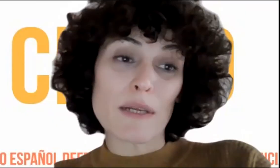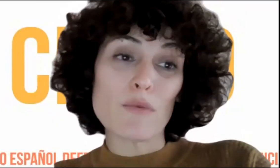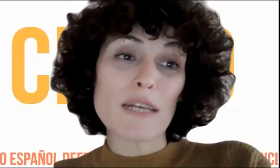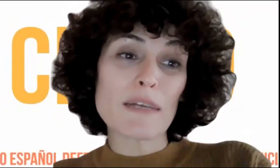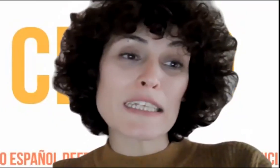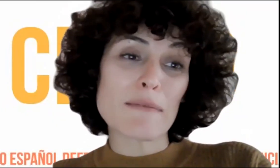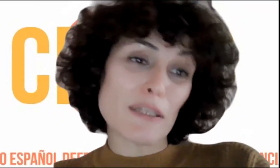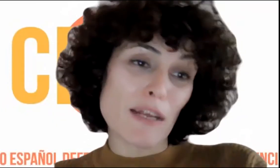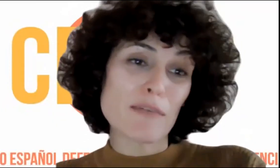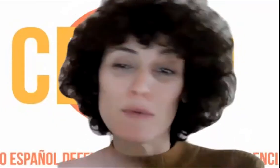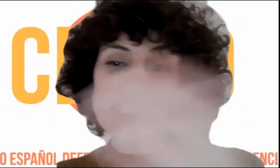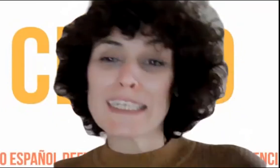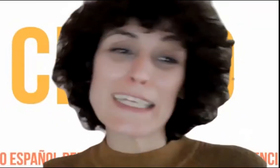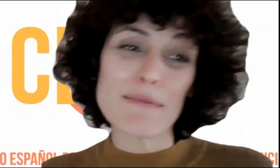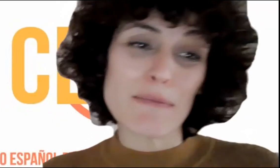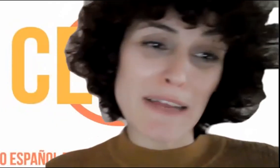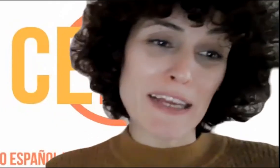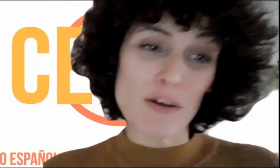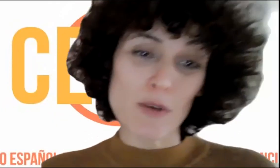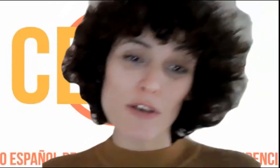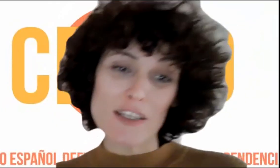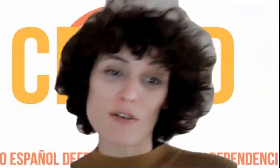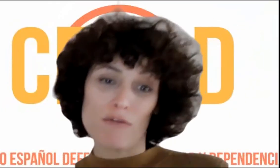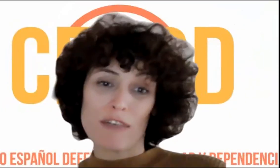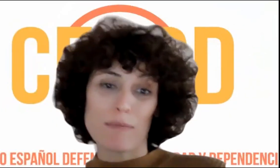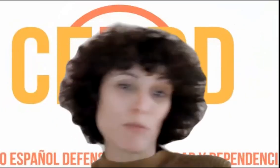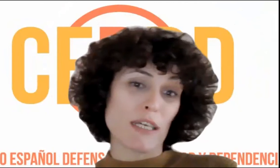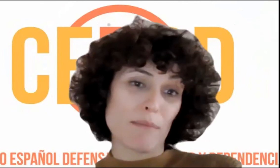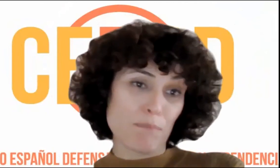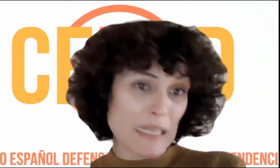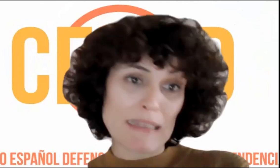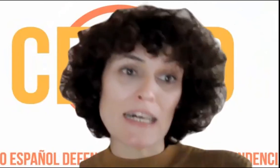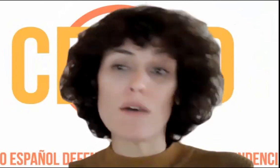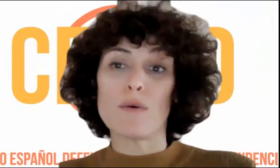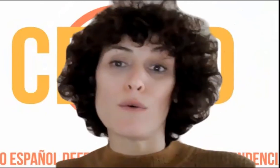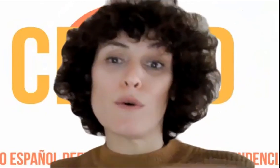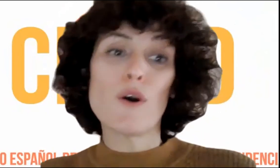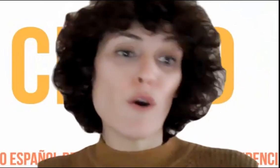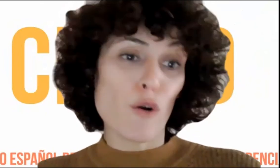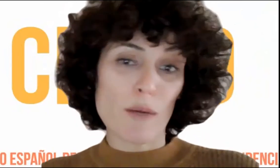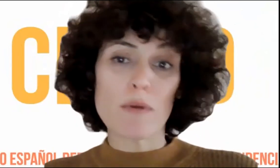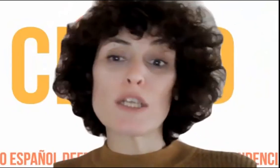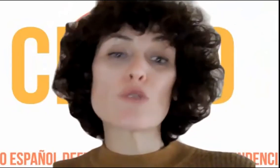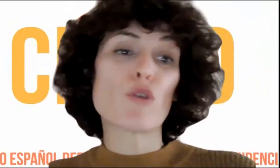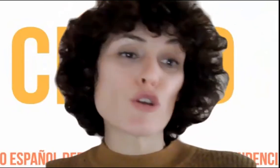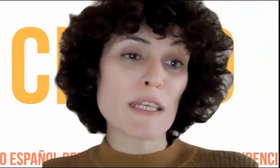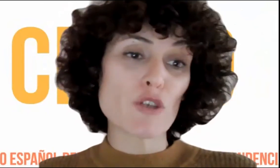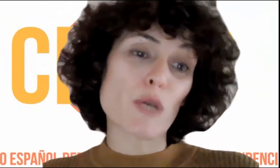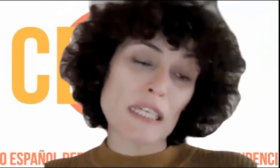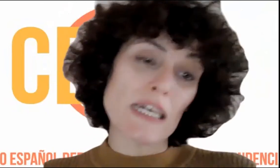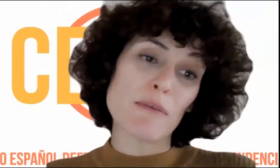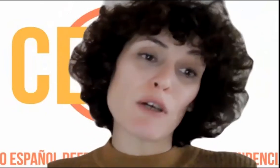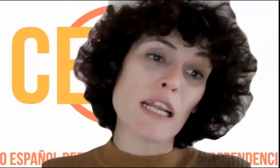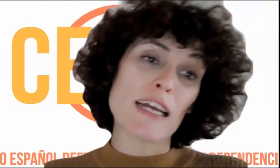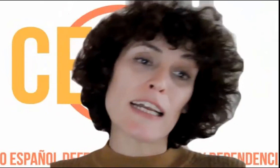Os iba a preguntar precisamente, una de las preguntas que tenía preparada era cómo esto que propone Berta o lo que propones tú con los patios